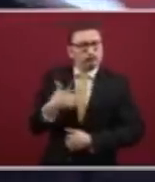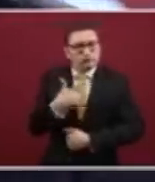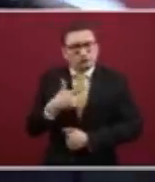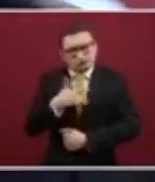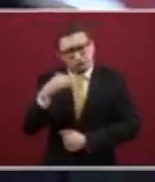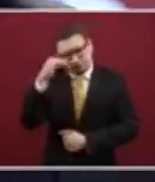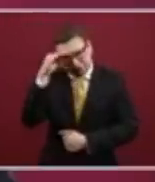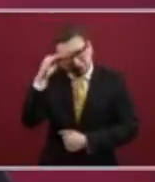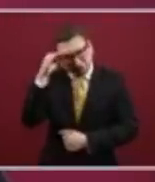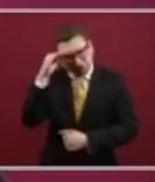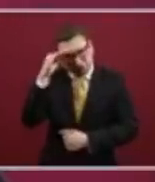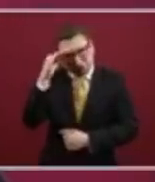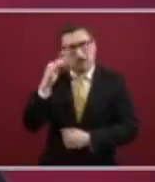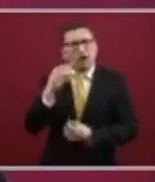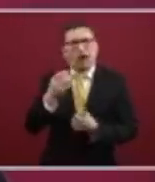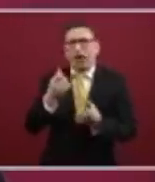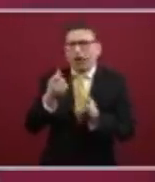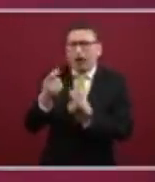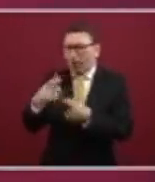obedezco